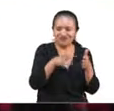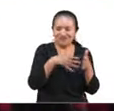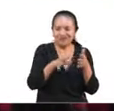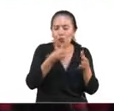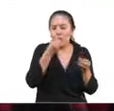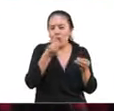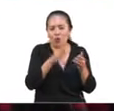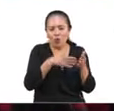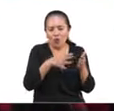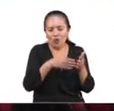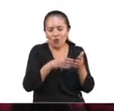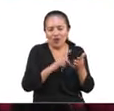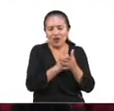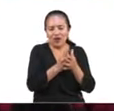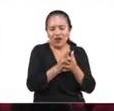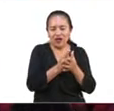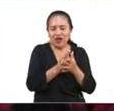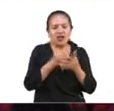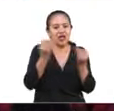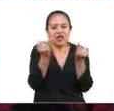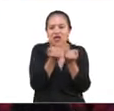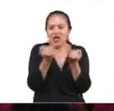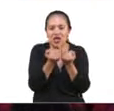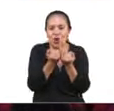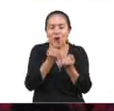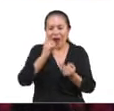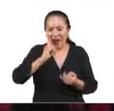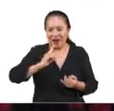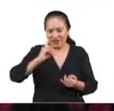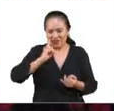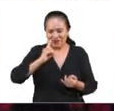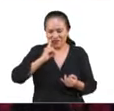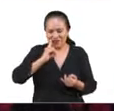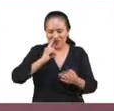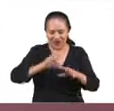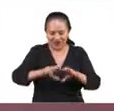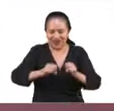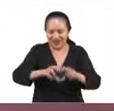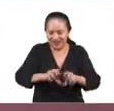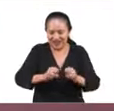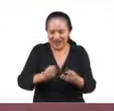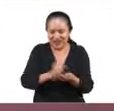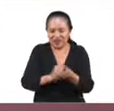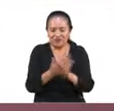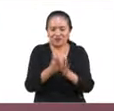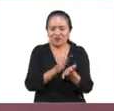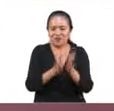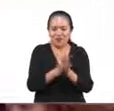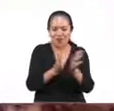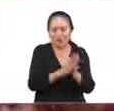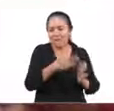Son las manos que tortean esa masa del maíz chulo. Son los ojos